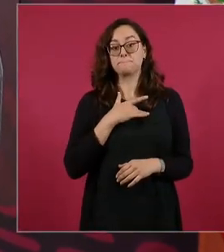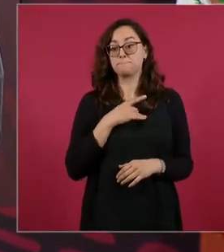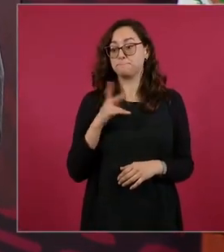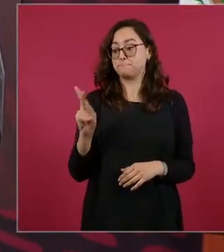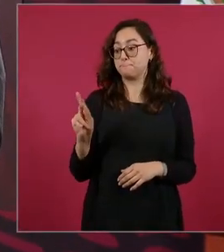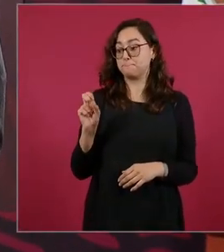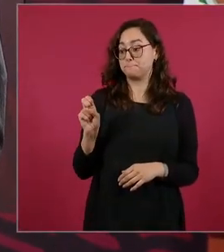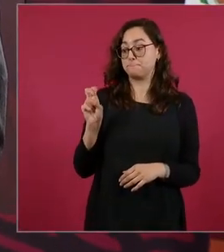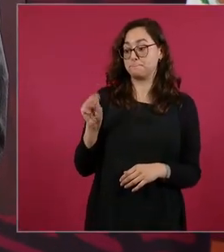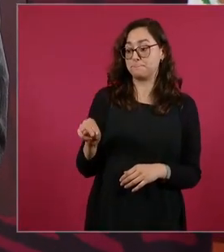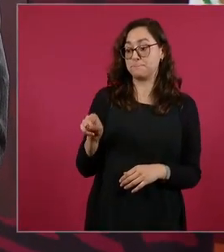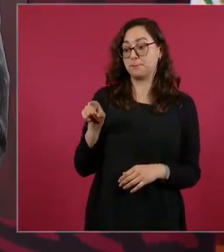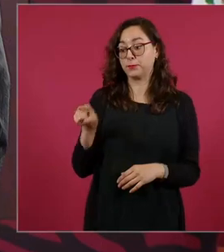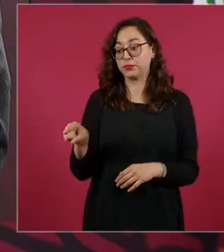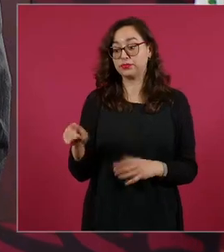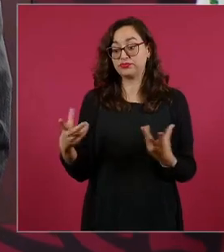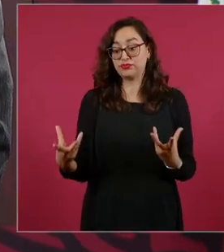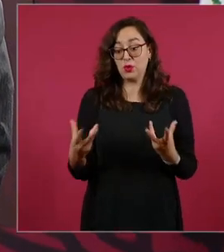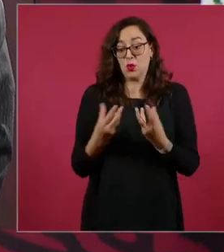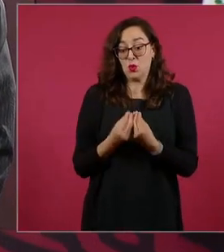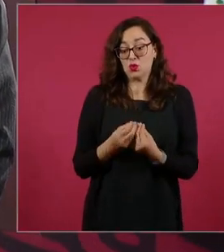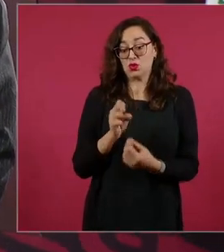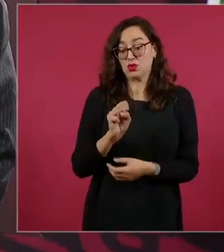El salinismo